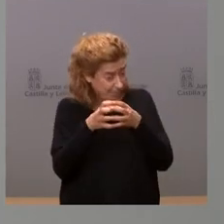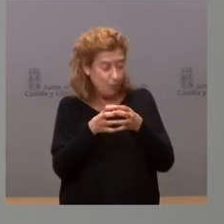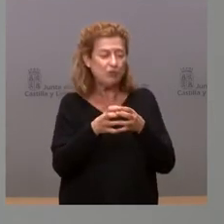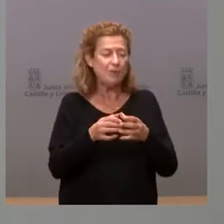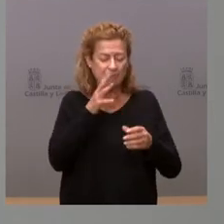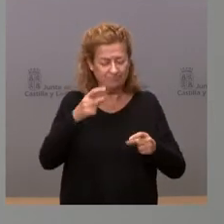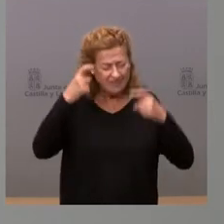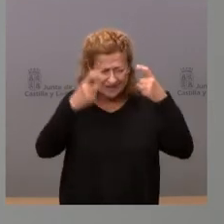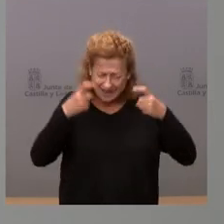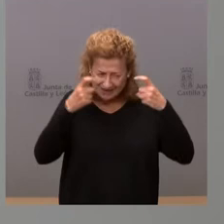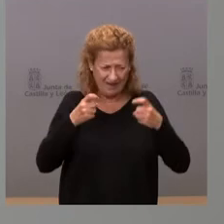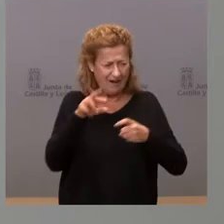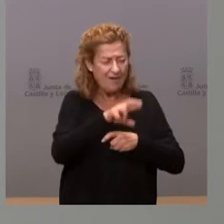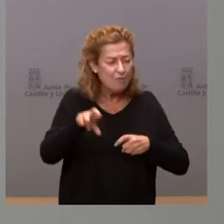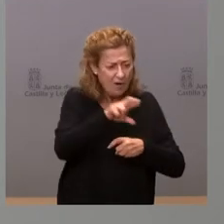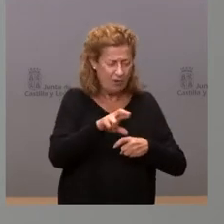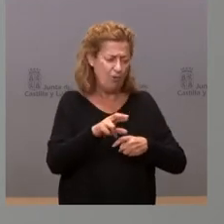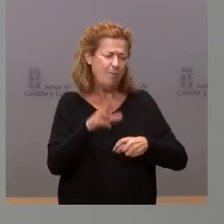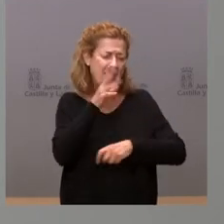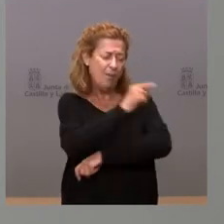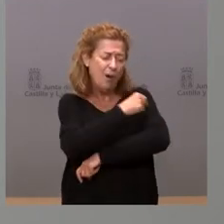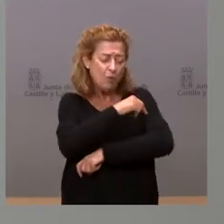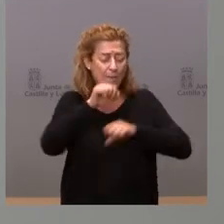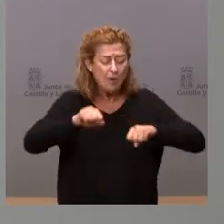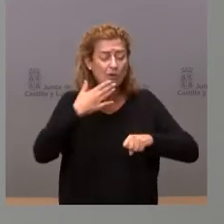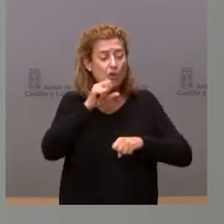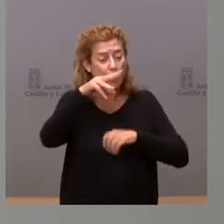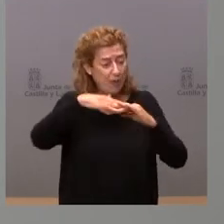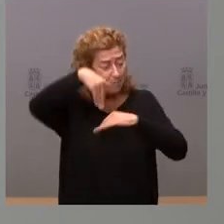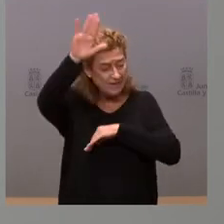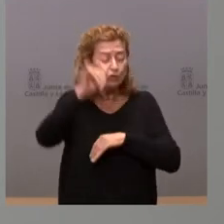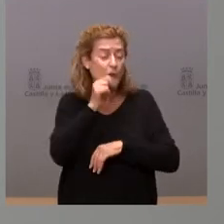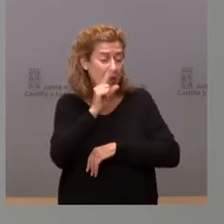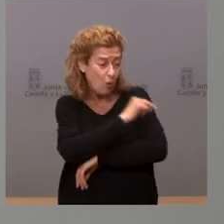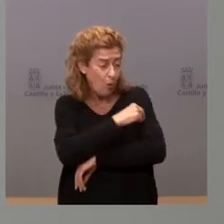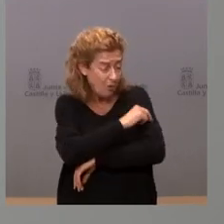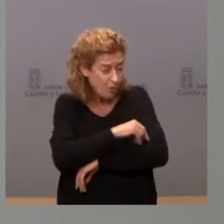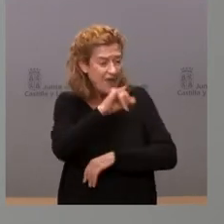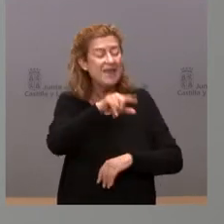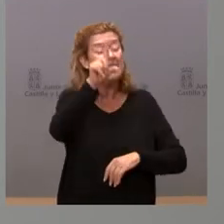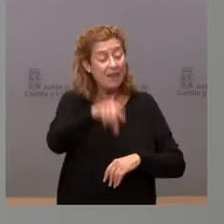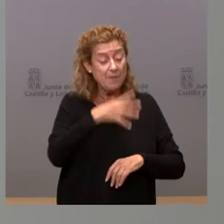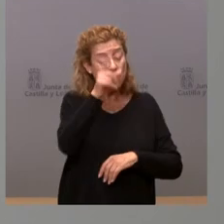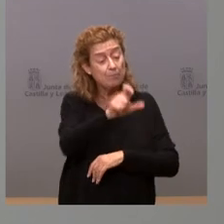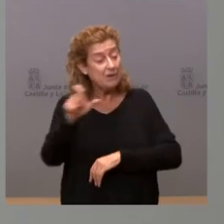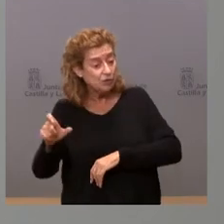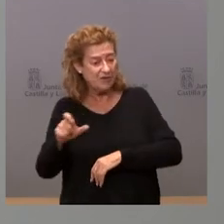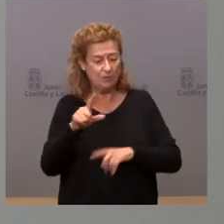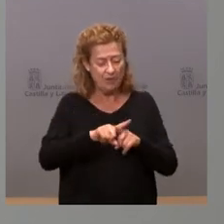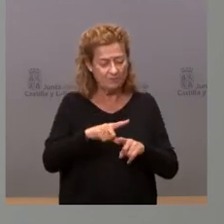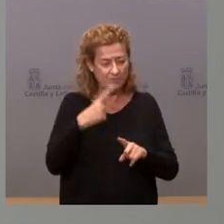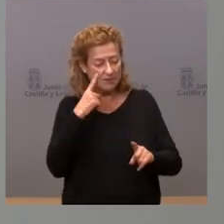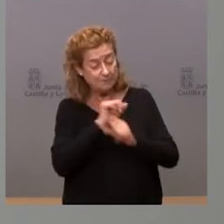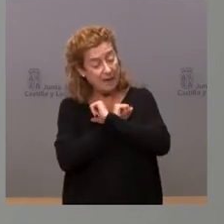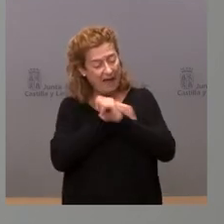y los llamamientos vacunales entre la población mayor de 12 años que aún no están vacunadas y para aquellas personas que están pendientes de recibir